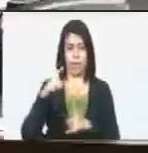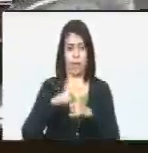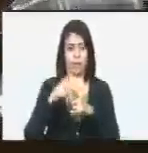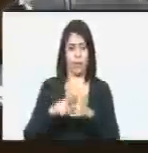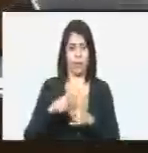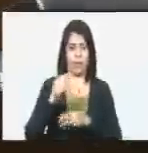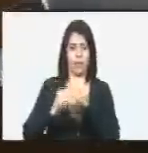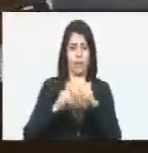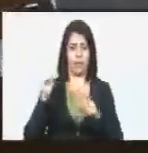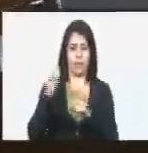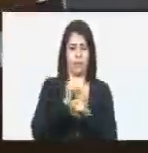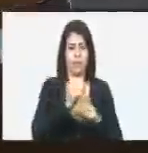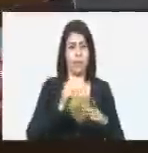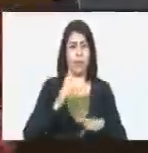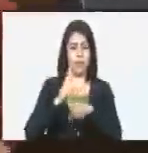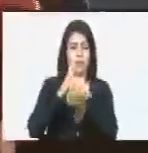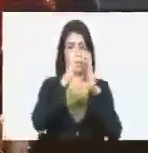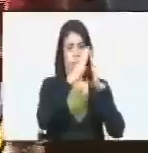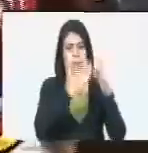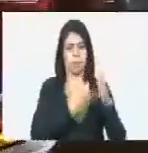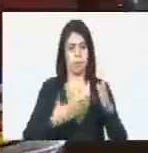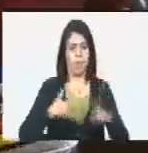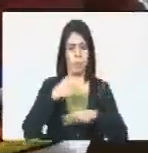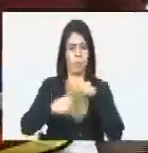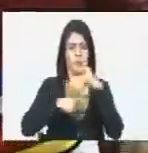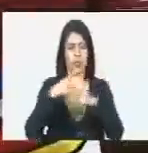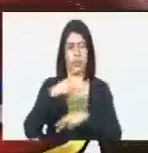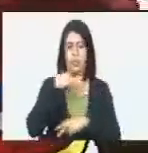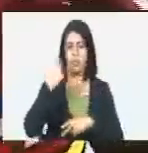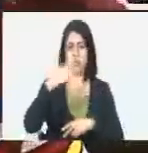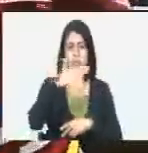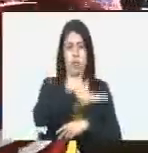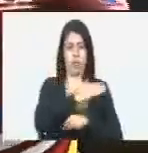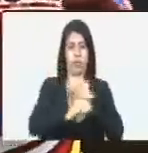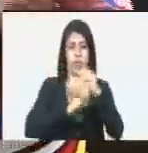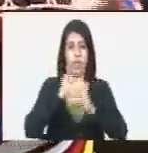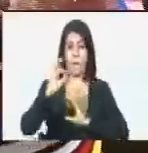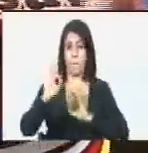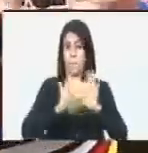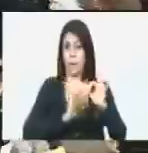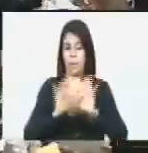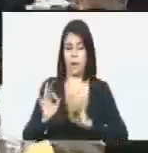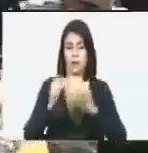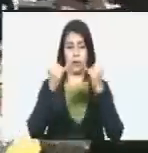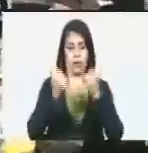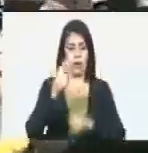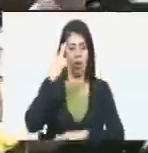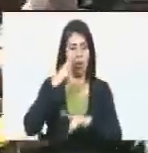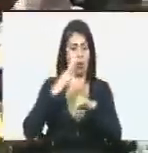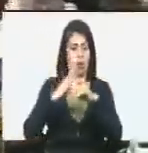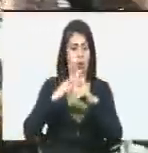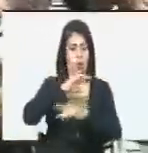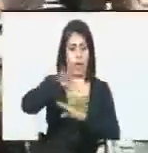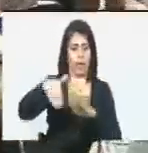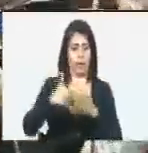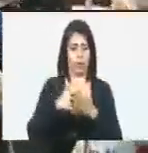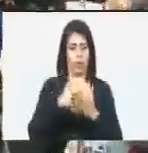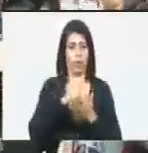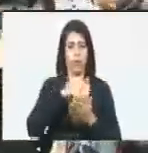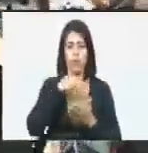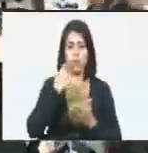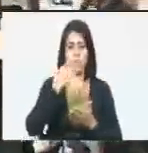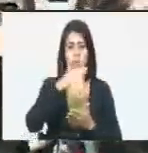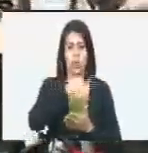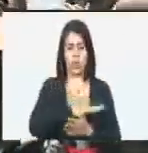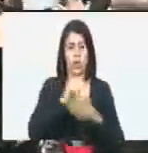despejar Miraflores para producir la masacre que ellos habían planificado. Honor y gloria a todos los que cayeron en el puente